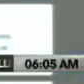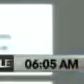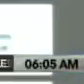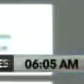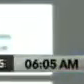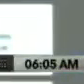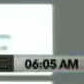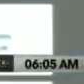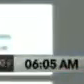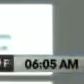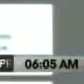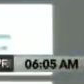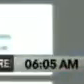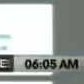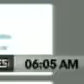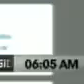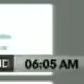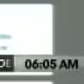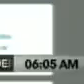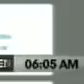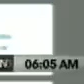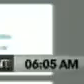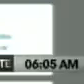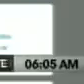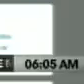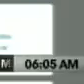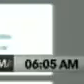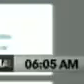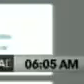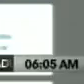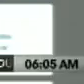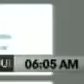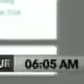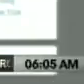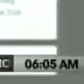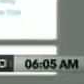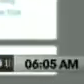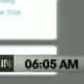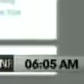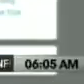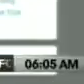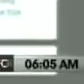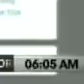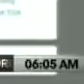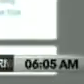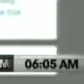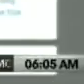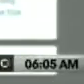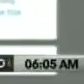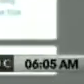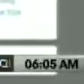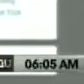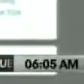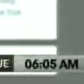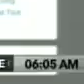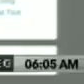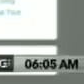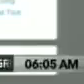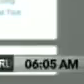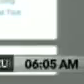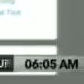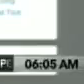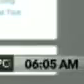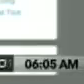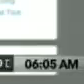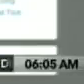quiere levantarse de la mesa para seguir desestabilizando. Vamos a revisar otras informaciones. Lila Roja nos dice: